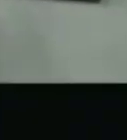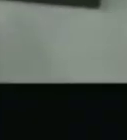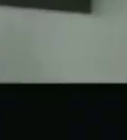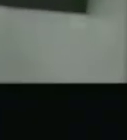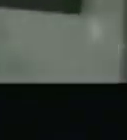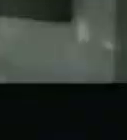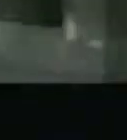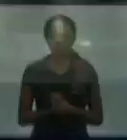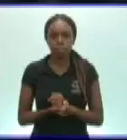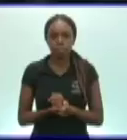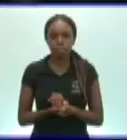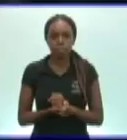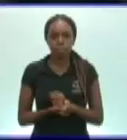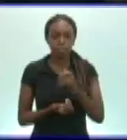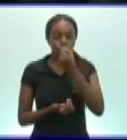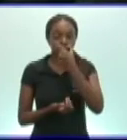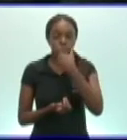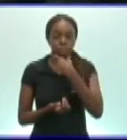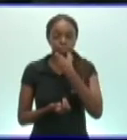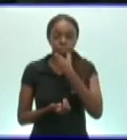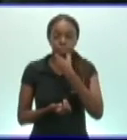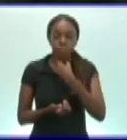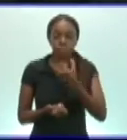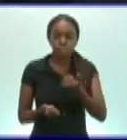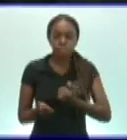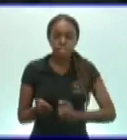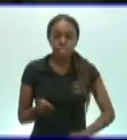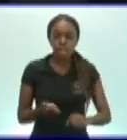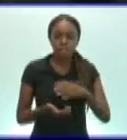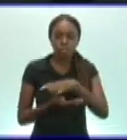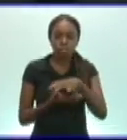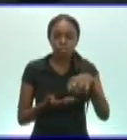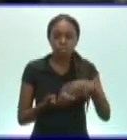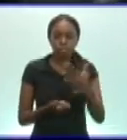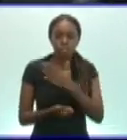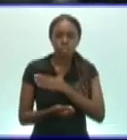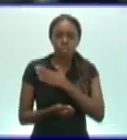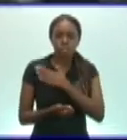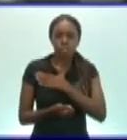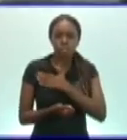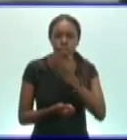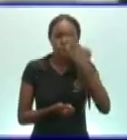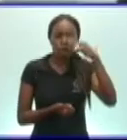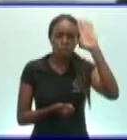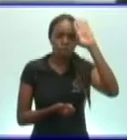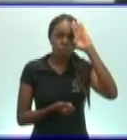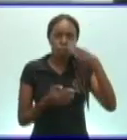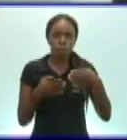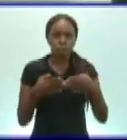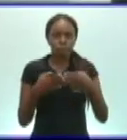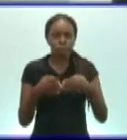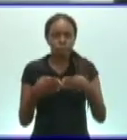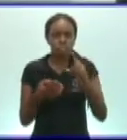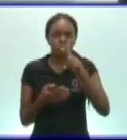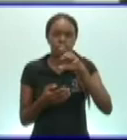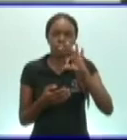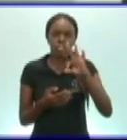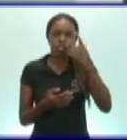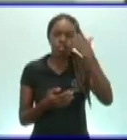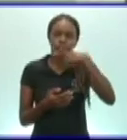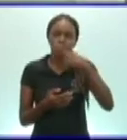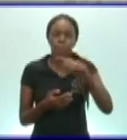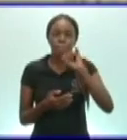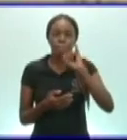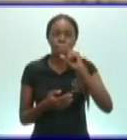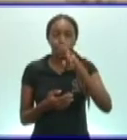Carlos Manuel de Céspedes y del Castillo nace en la ciudad de Bayamo, Cuba, el 18 de abril de